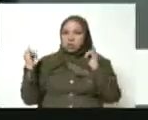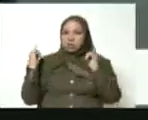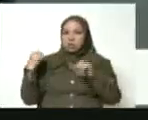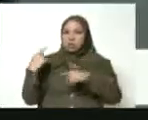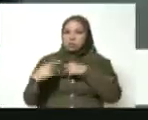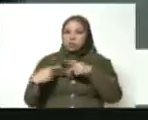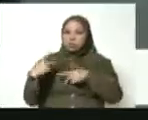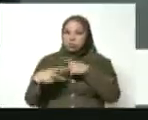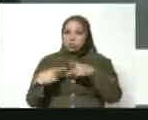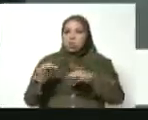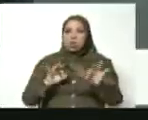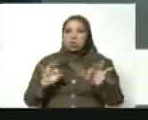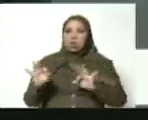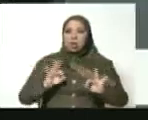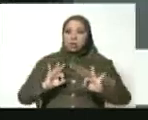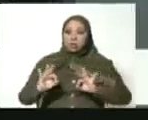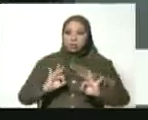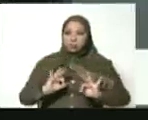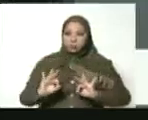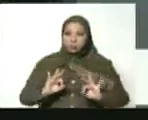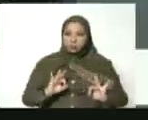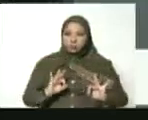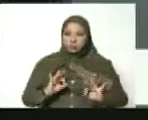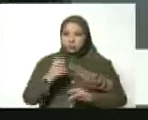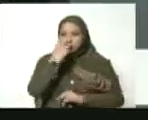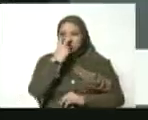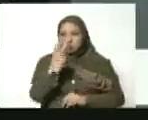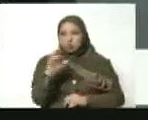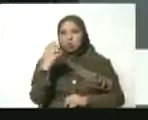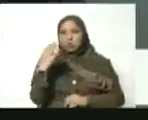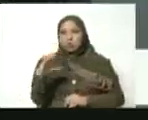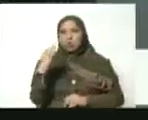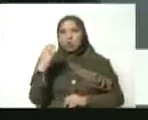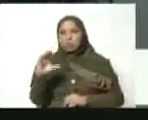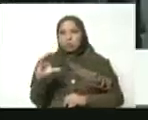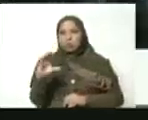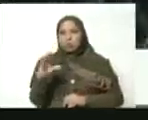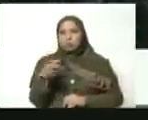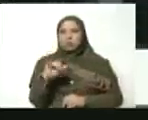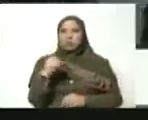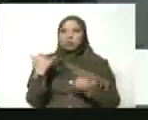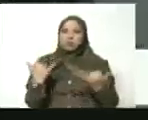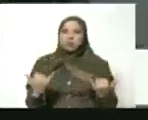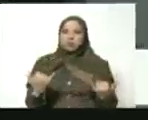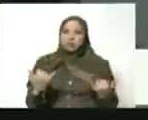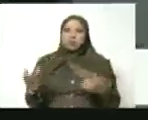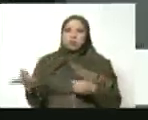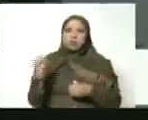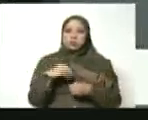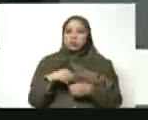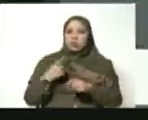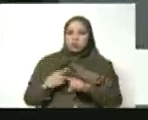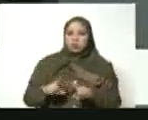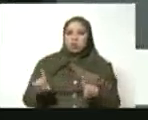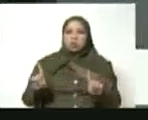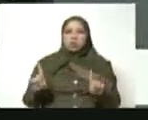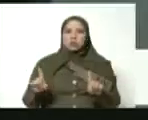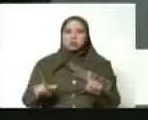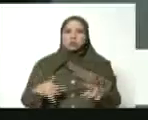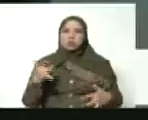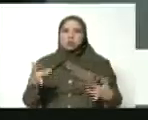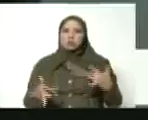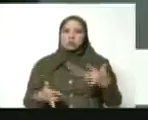Progresista de Teatro. Tuvo como invitado a Colombia. ¿Tienen previsto que se incorporen otras, una